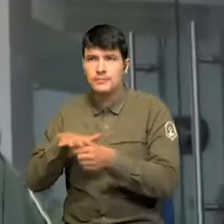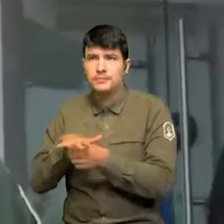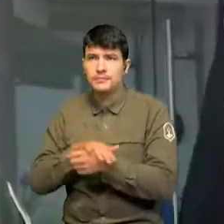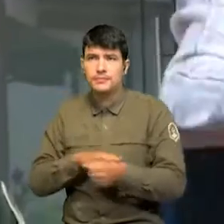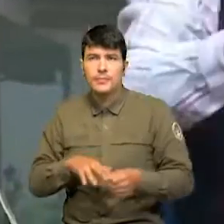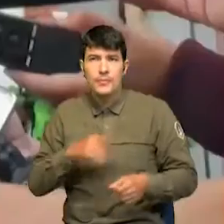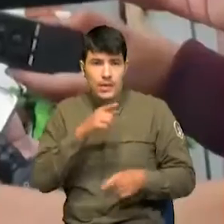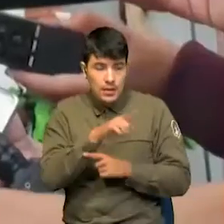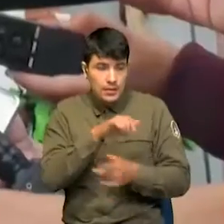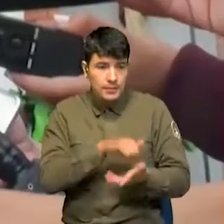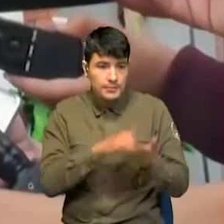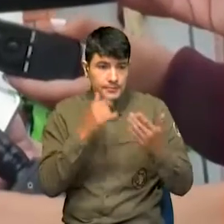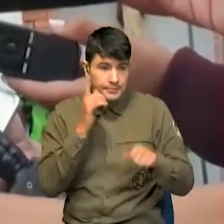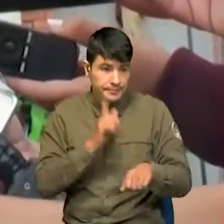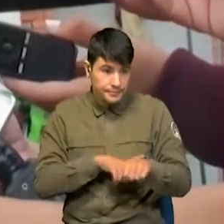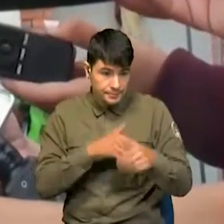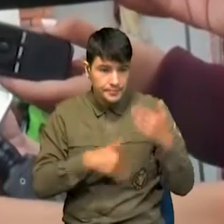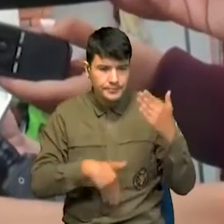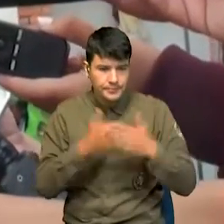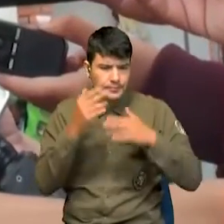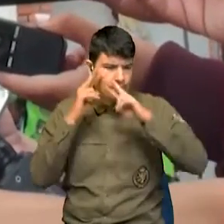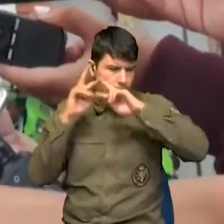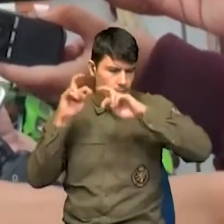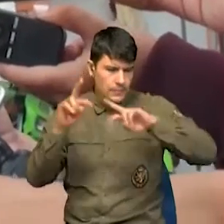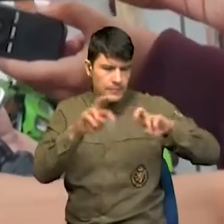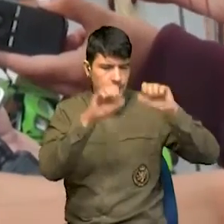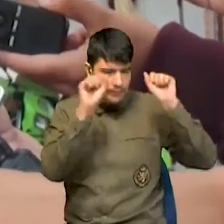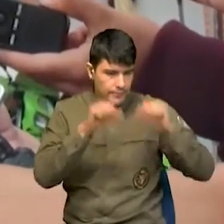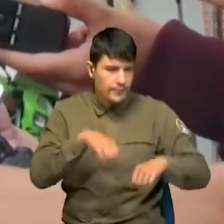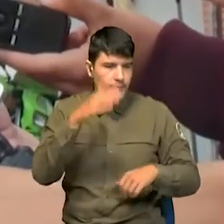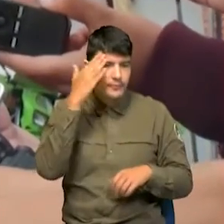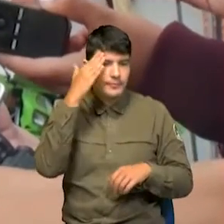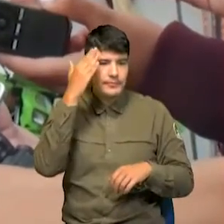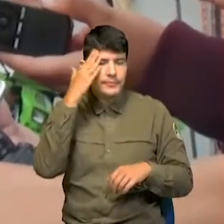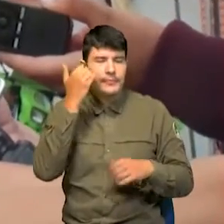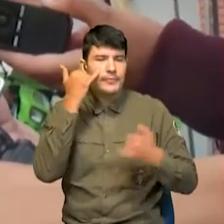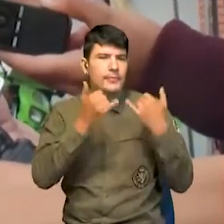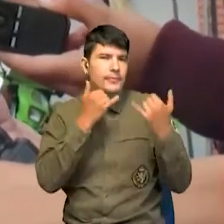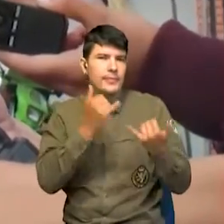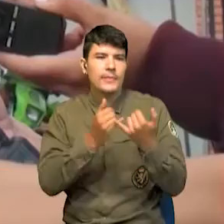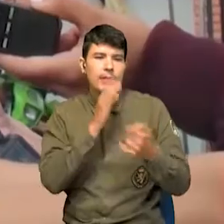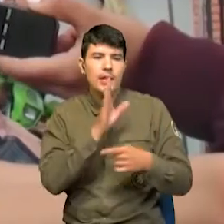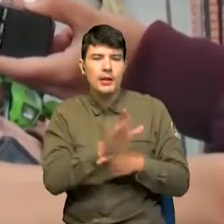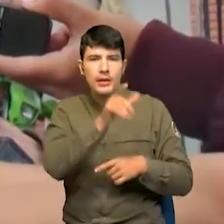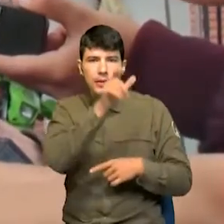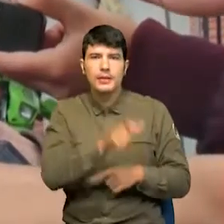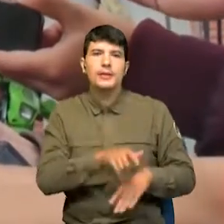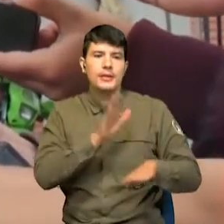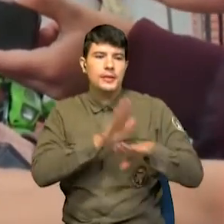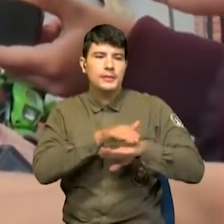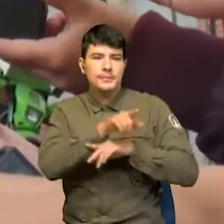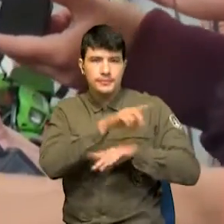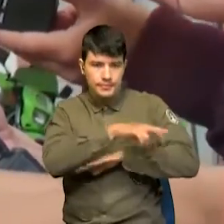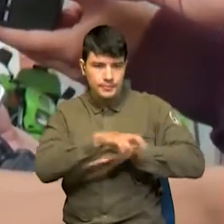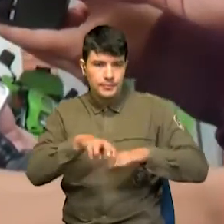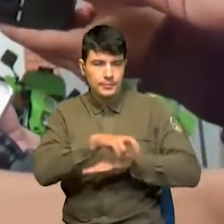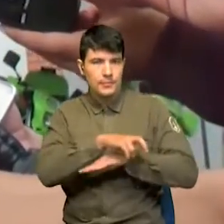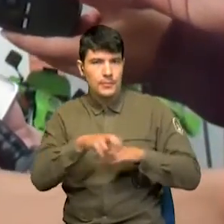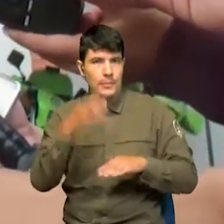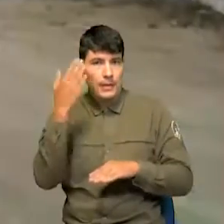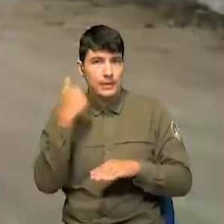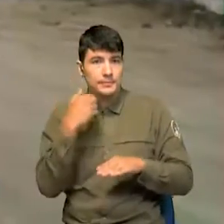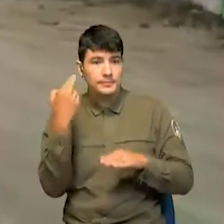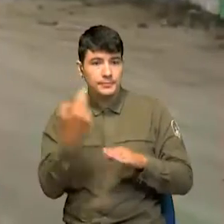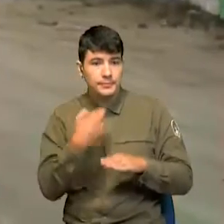En este momento ya se está haciendo las investigaciones pertinentes para poder identificar quién es la persona causante de este hurto continuo que se venía